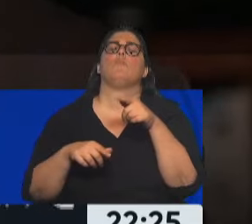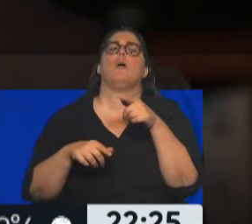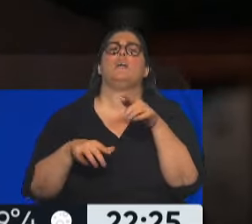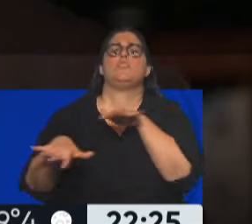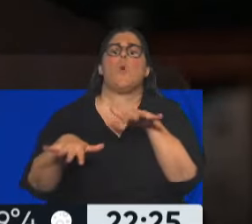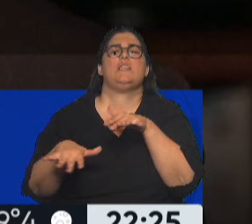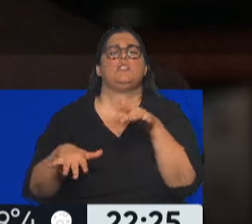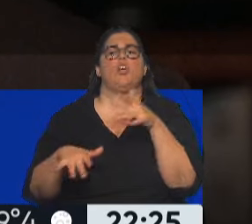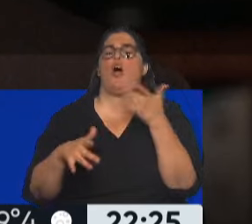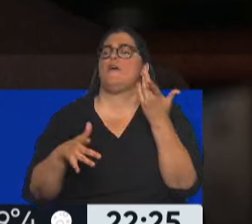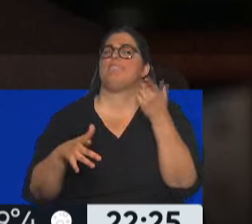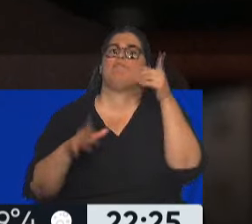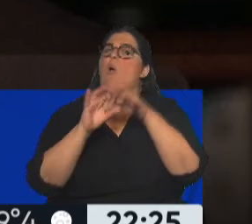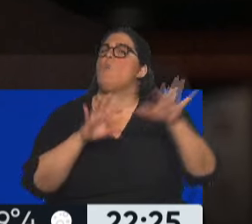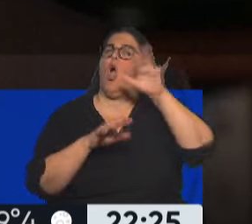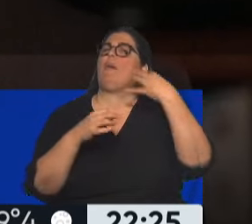will have to deal with, and